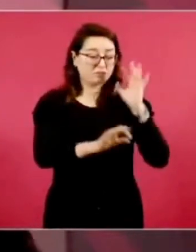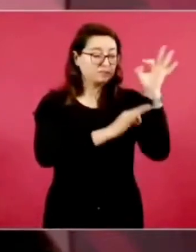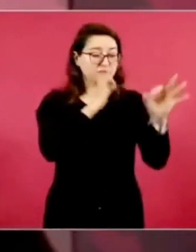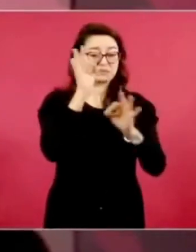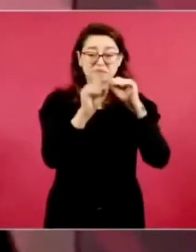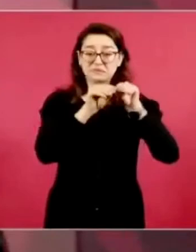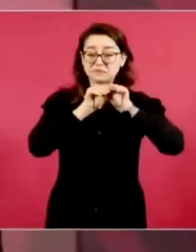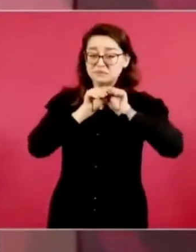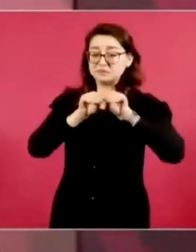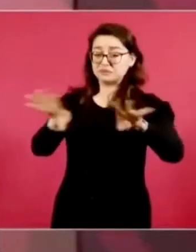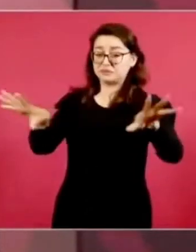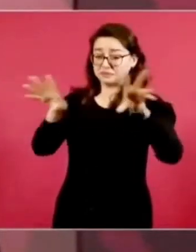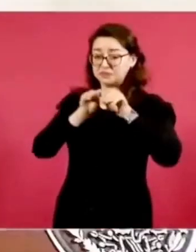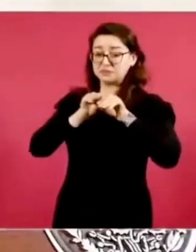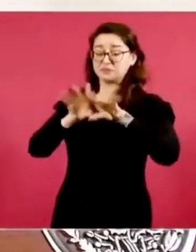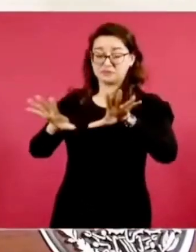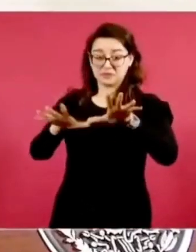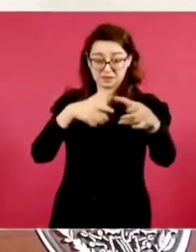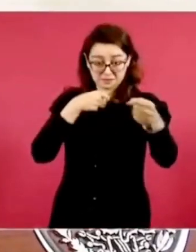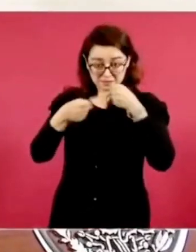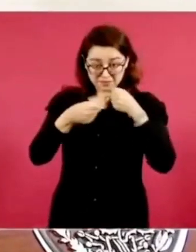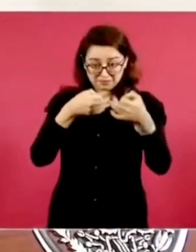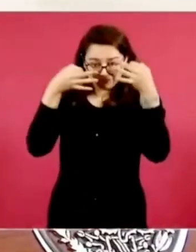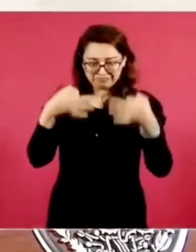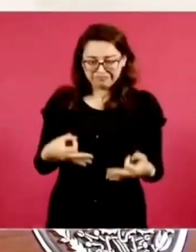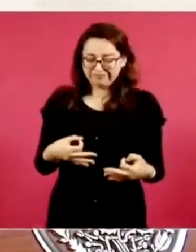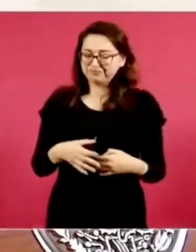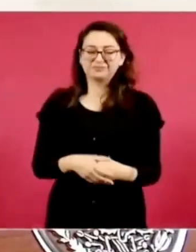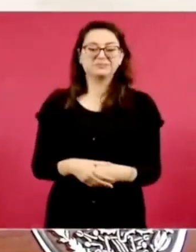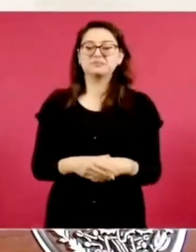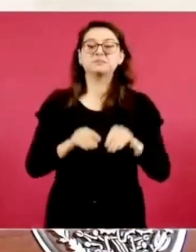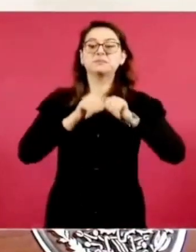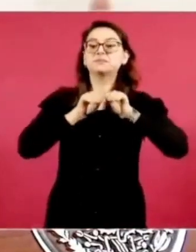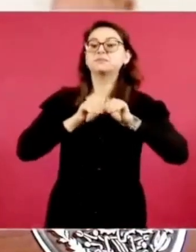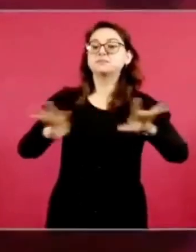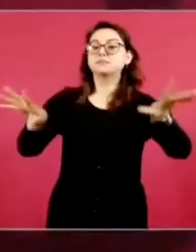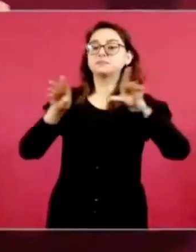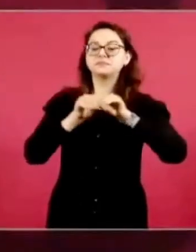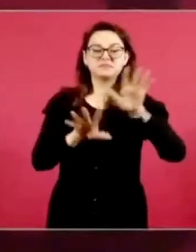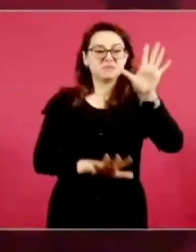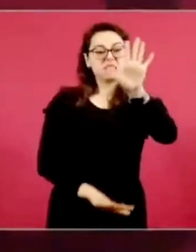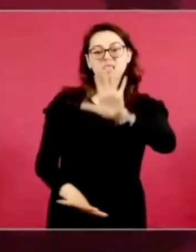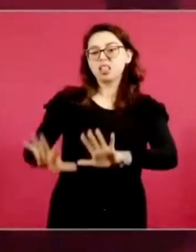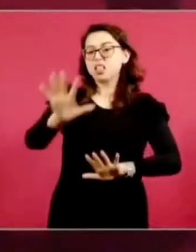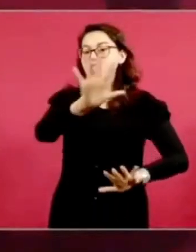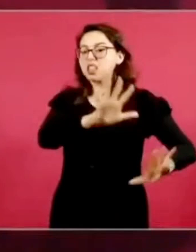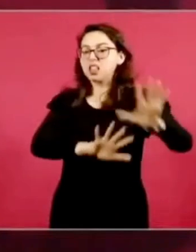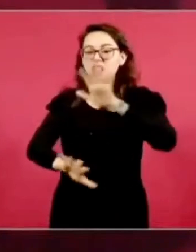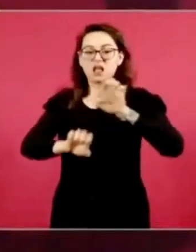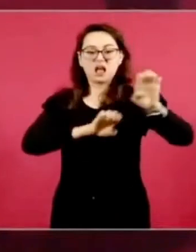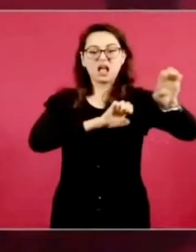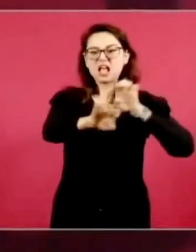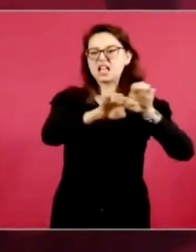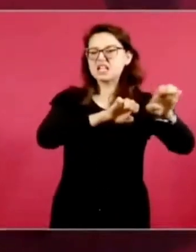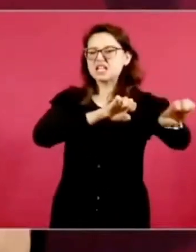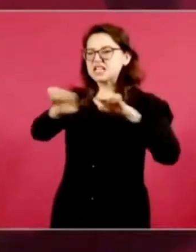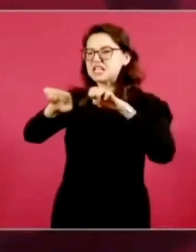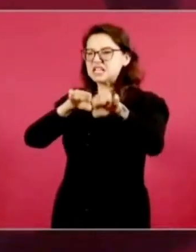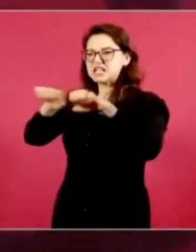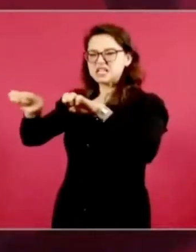que no de información, sino de manipulación, están metidos, con honrosas